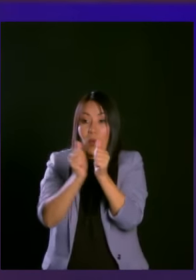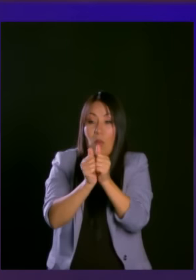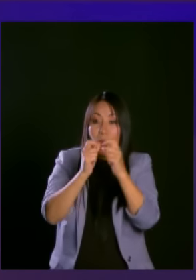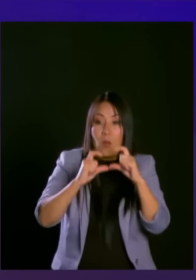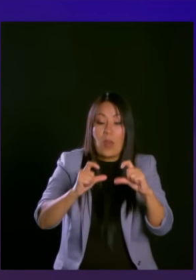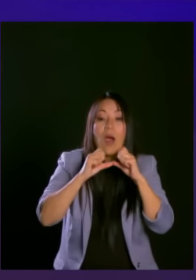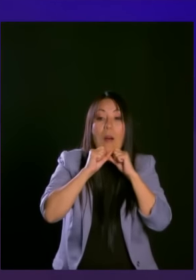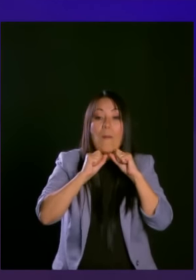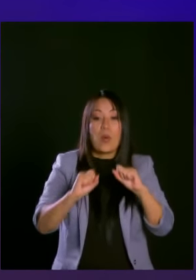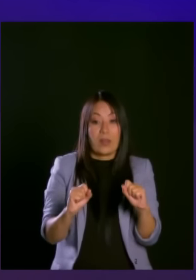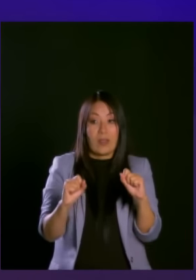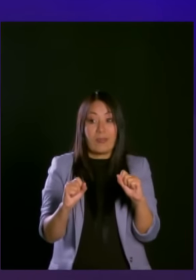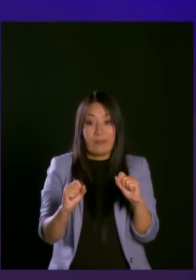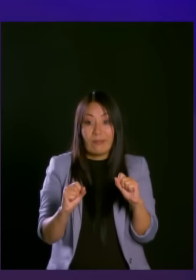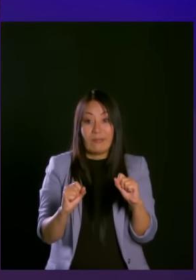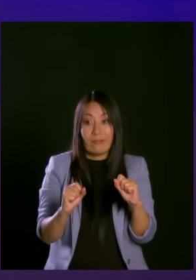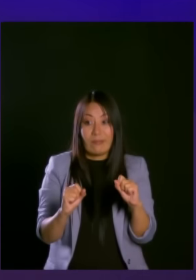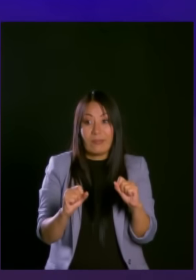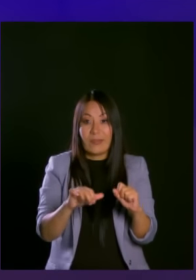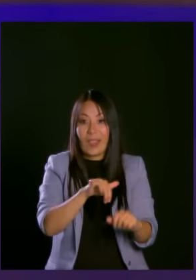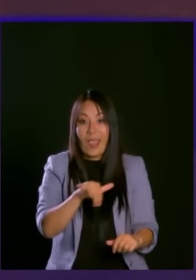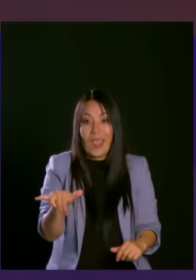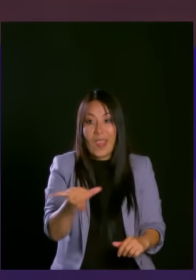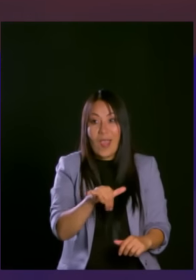vayamos? Donde querrás voy.